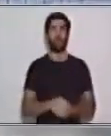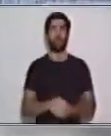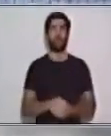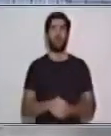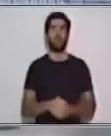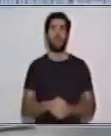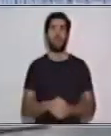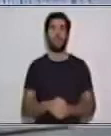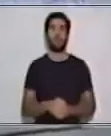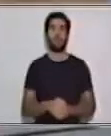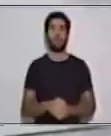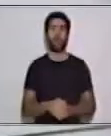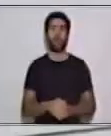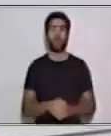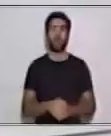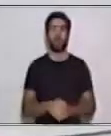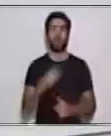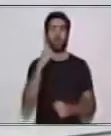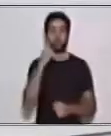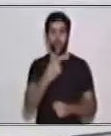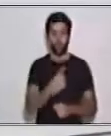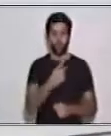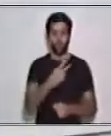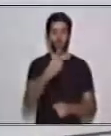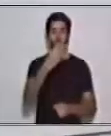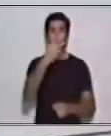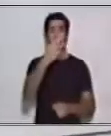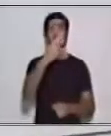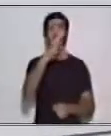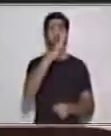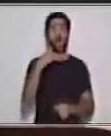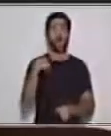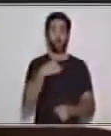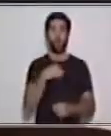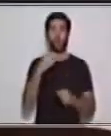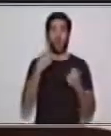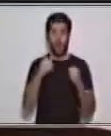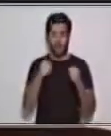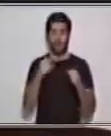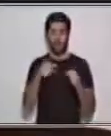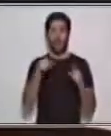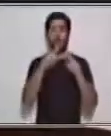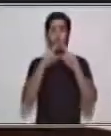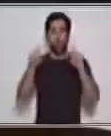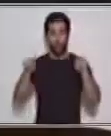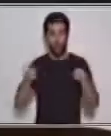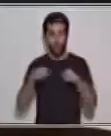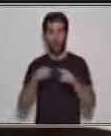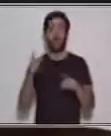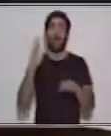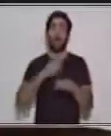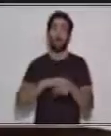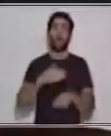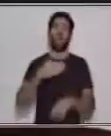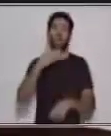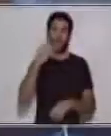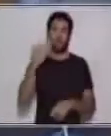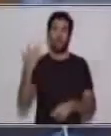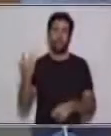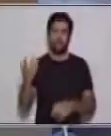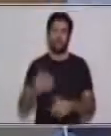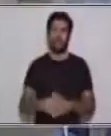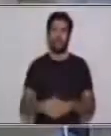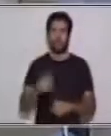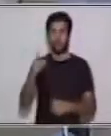4, 5. Si utilizamos nuestros cuadrados será mucho más fácil graficar.